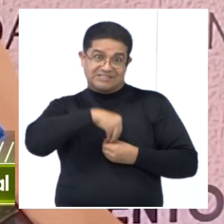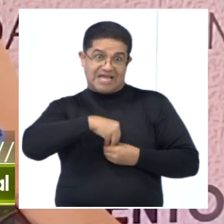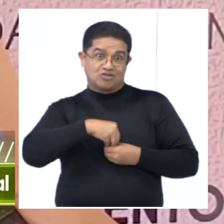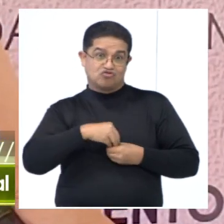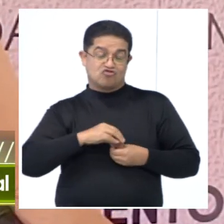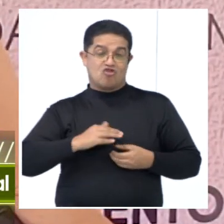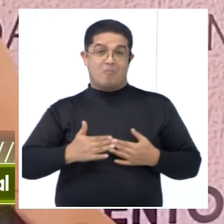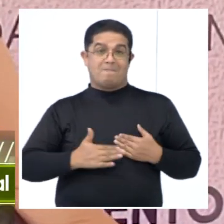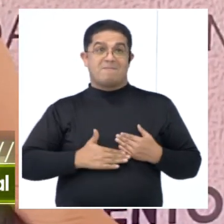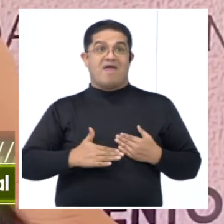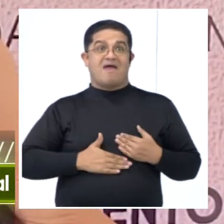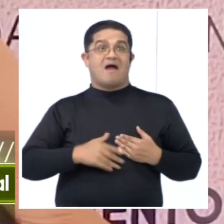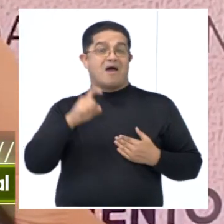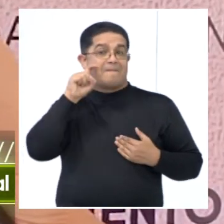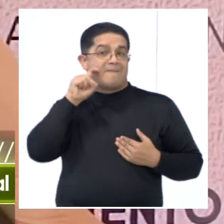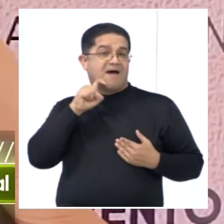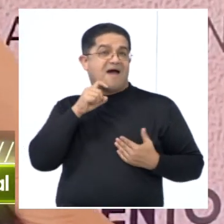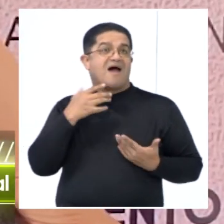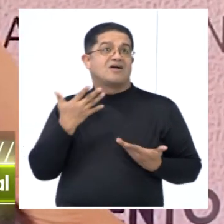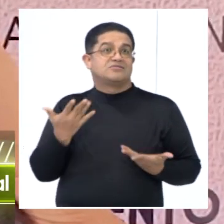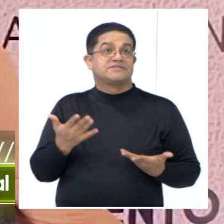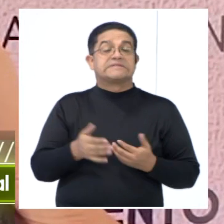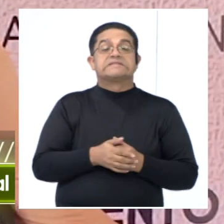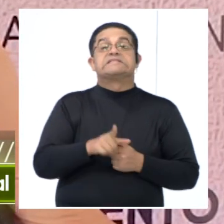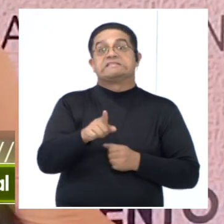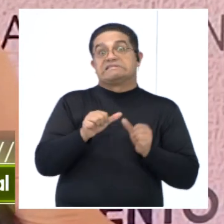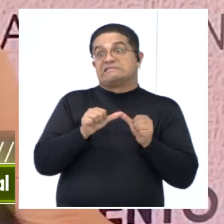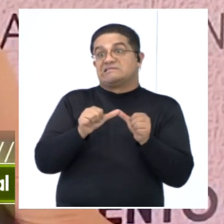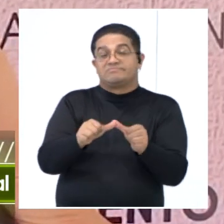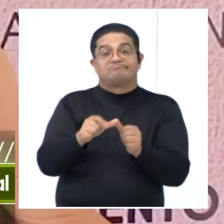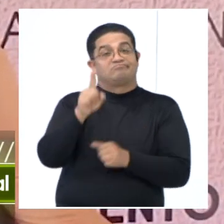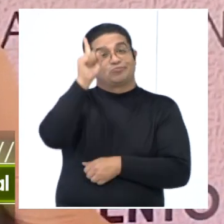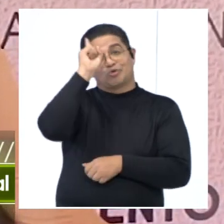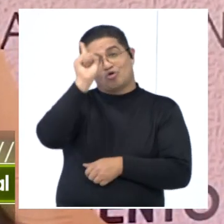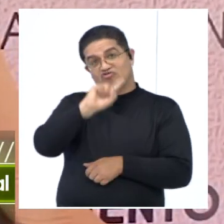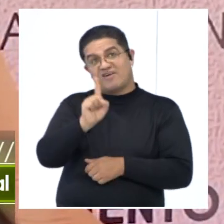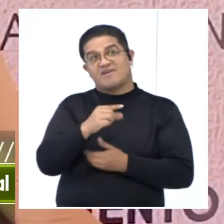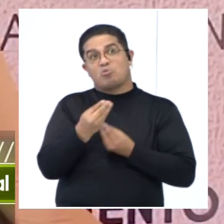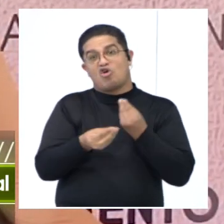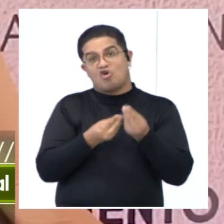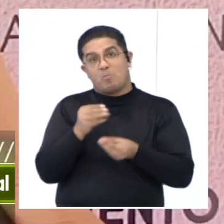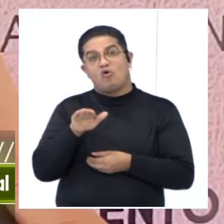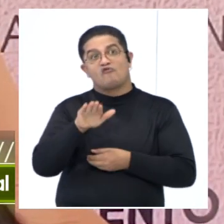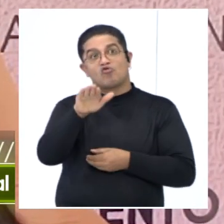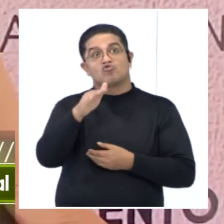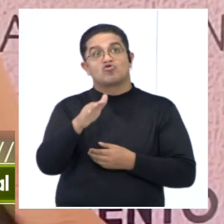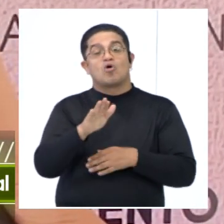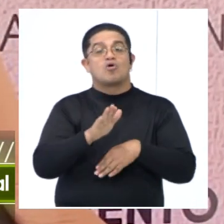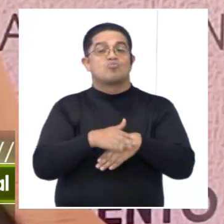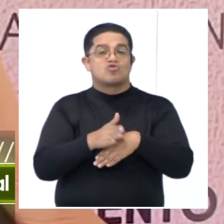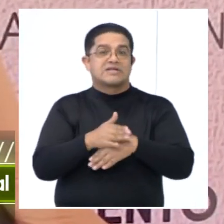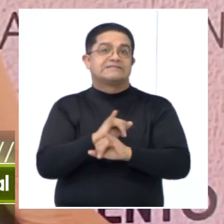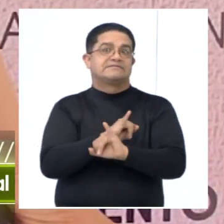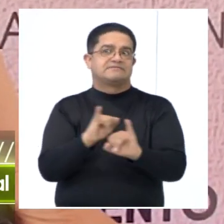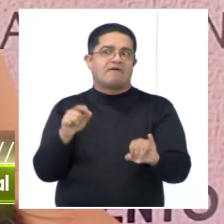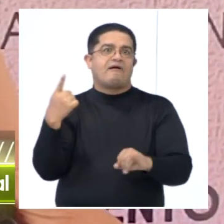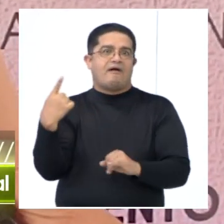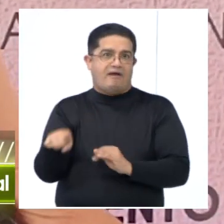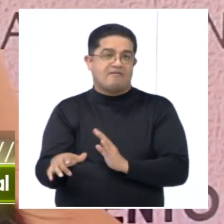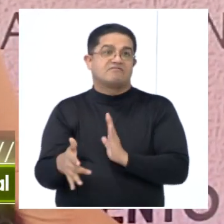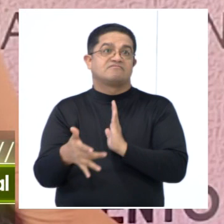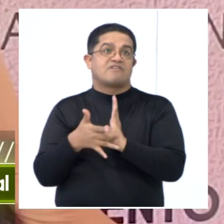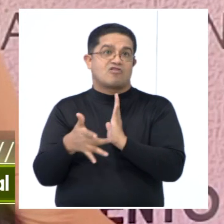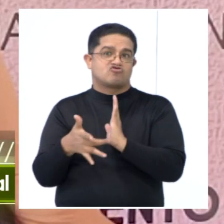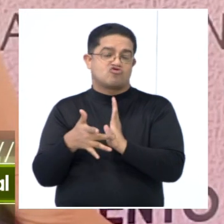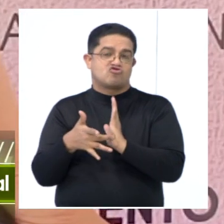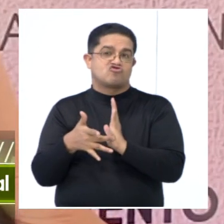y quizás si esto sigue así ya no usaremos vientres de mamá, porque estamos trabajando ya con tecnología o inteligencia artificial y